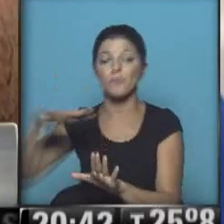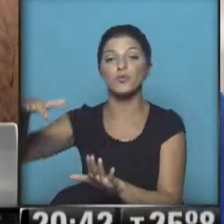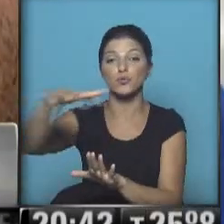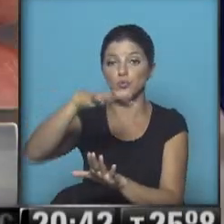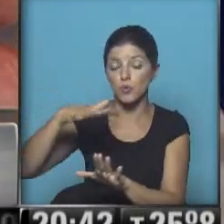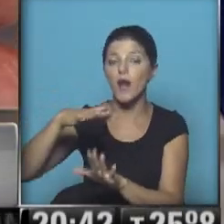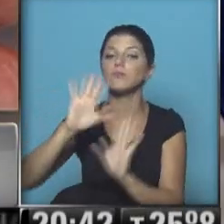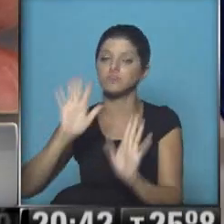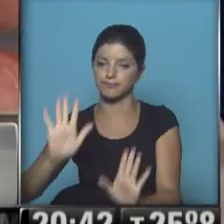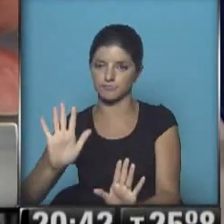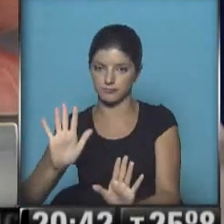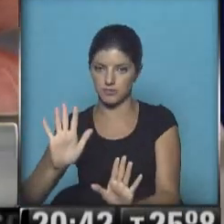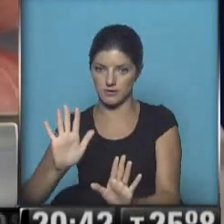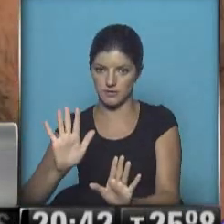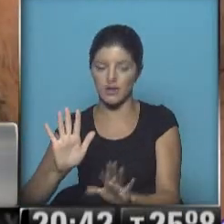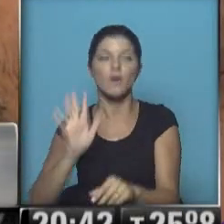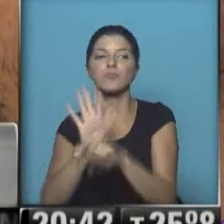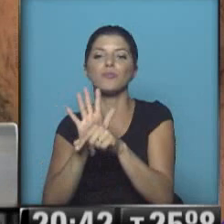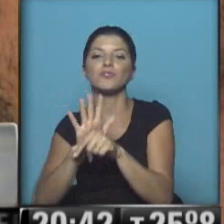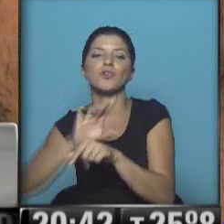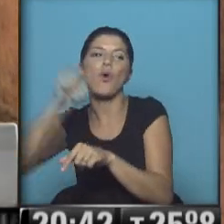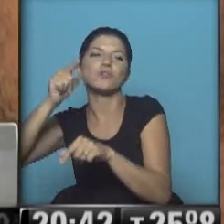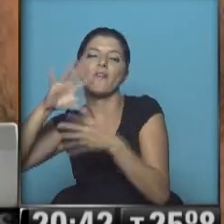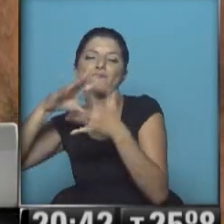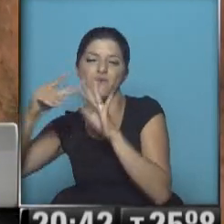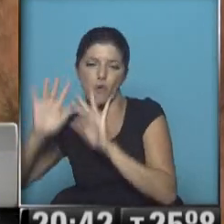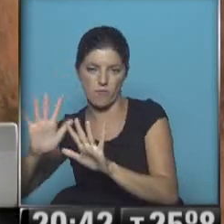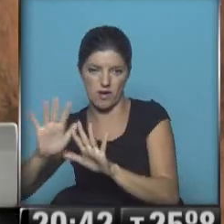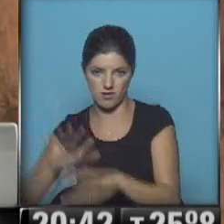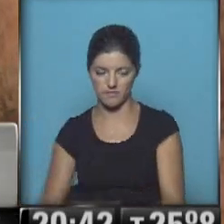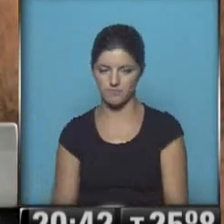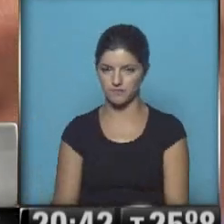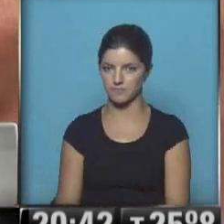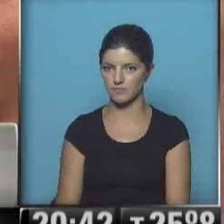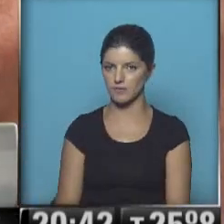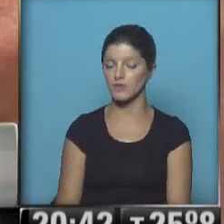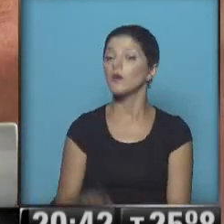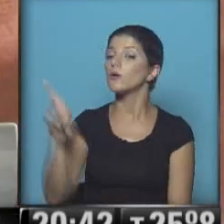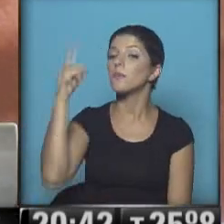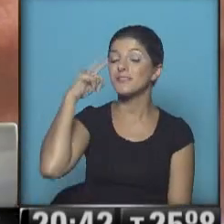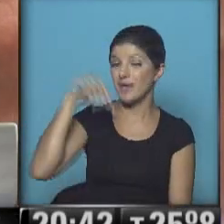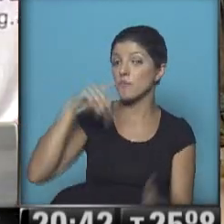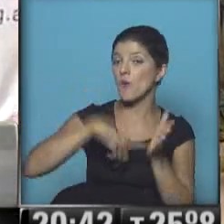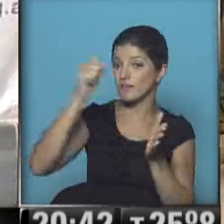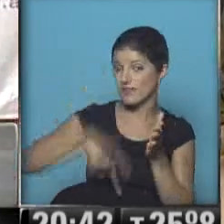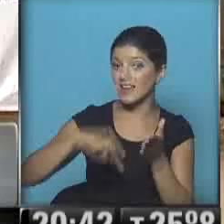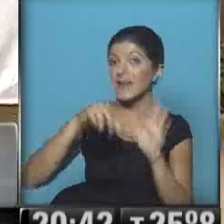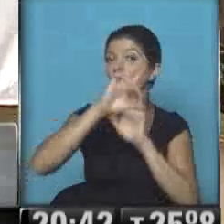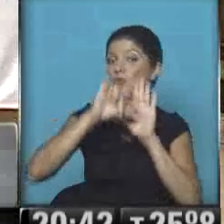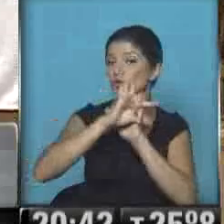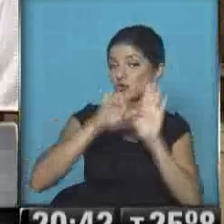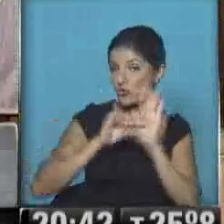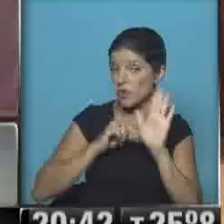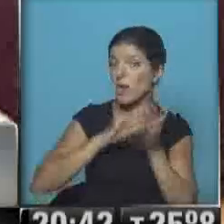muy tolerante y es como otra cosa. ¿Cómo valoran acá en Buenos Aires y en la Argentina estas nuevas normativas? ¿Cómo ellos